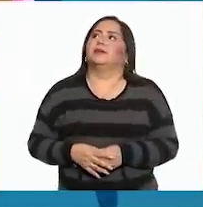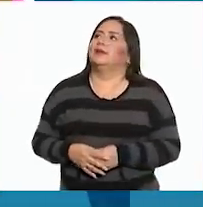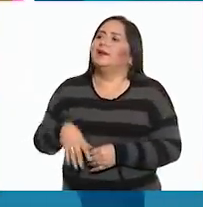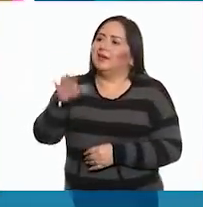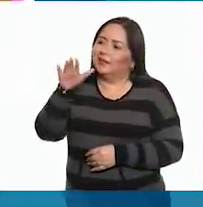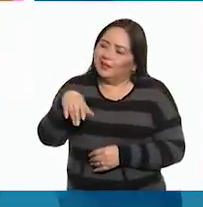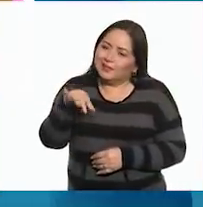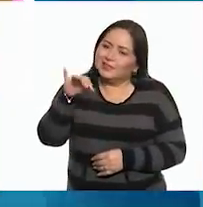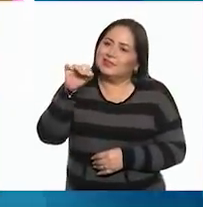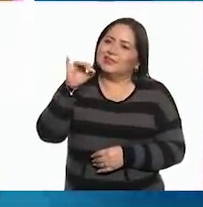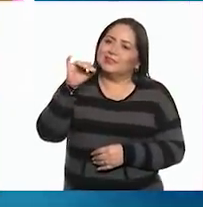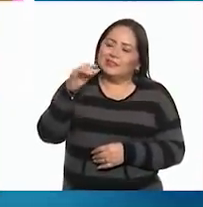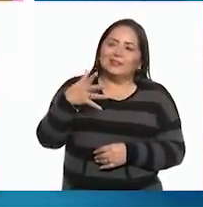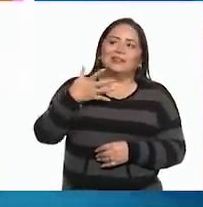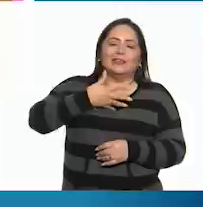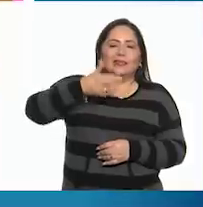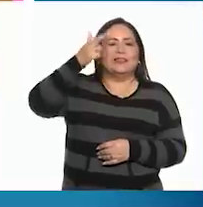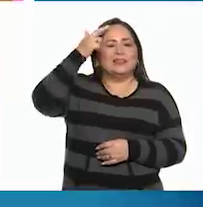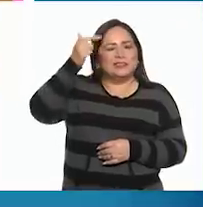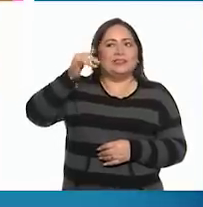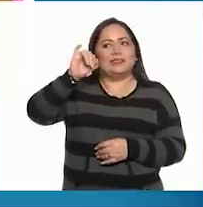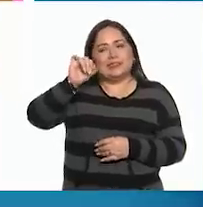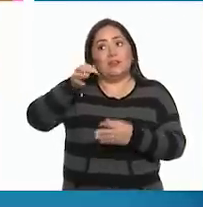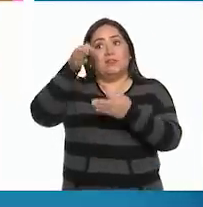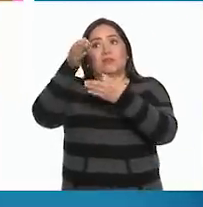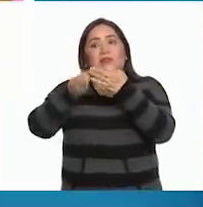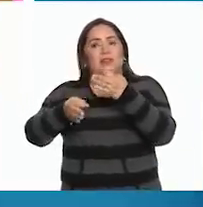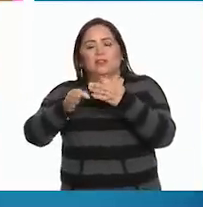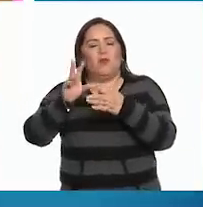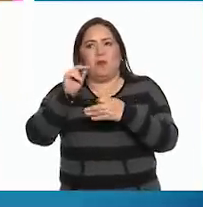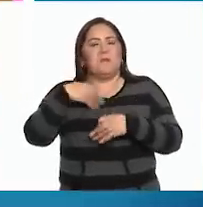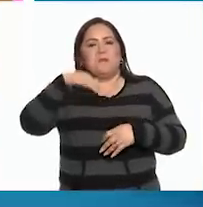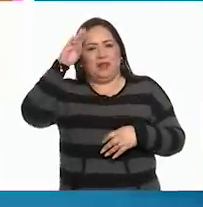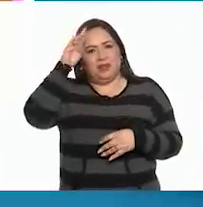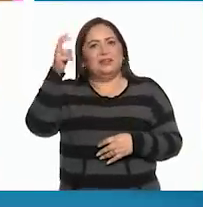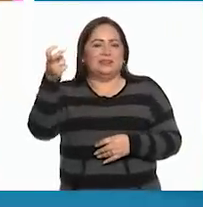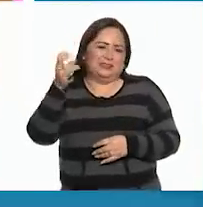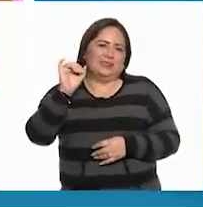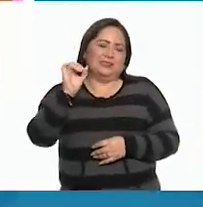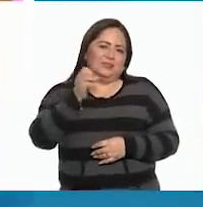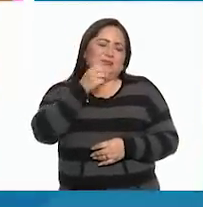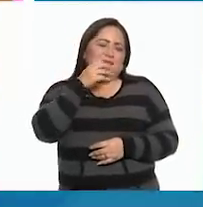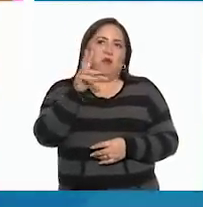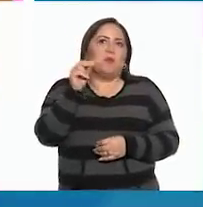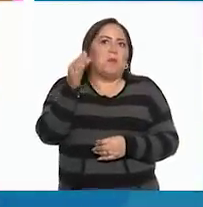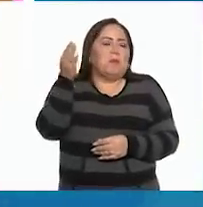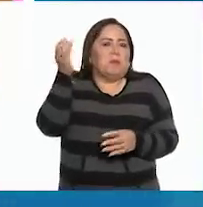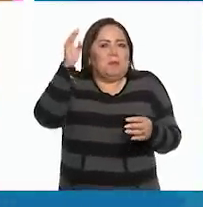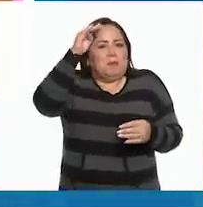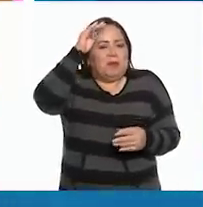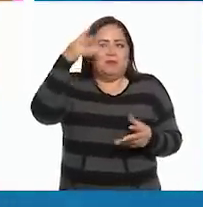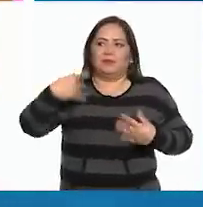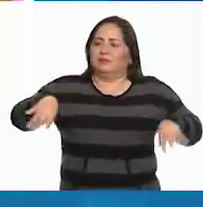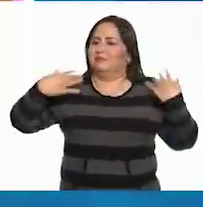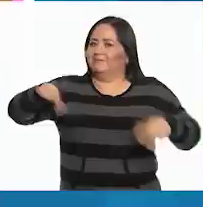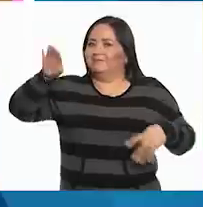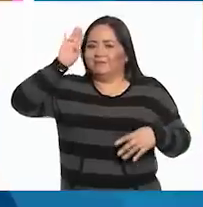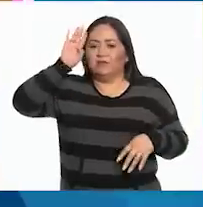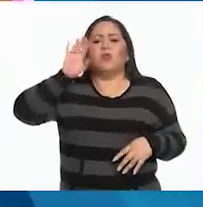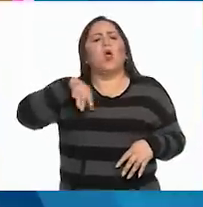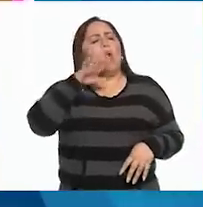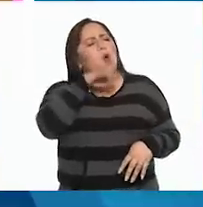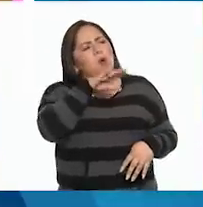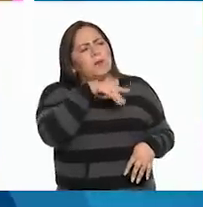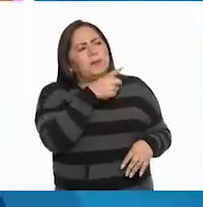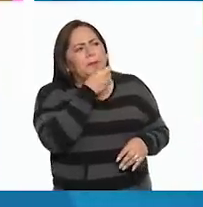sí, tienes razón. Bueno, eso sí, la verdad no lo vi venir. Fue inesperadísimo, ¿eh? ¡Qué bárbaro! Oiga, dígame,